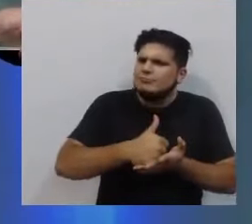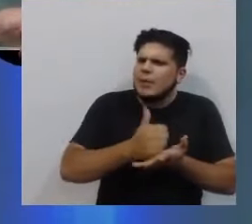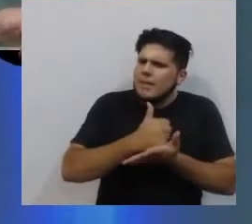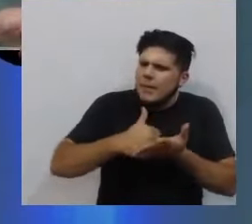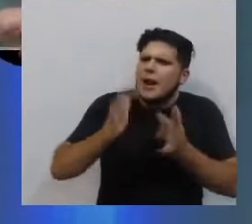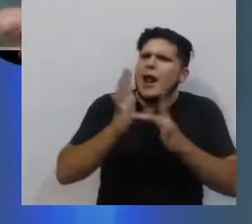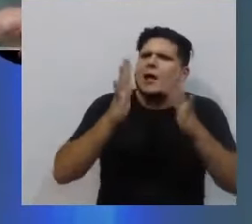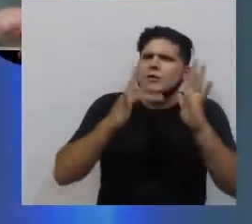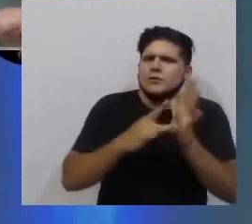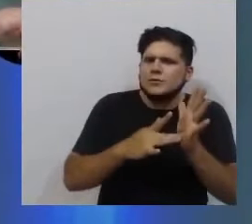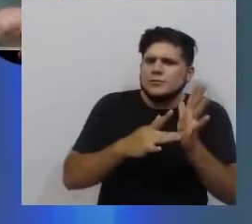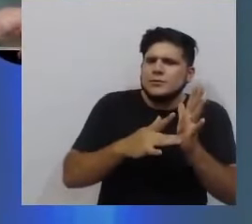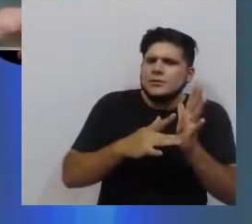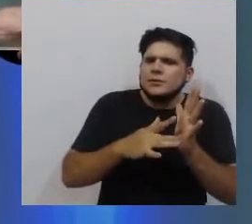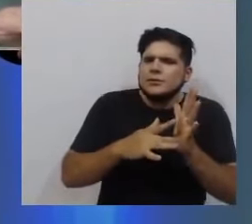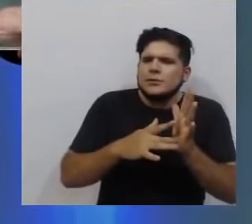y espera en él